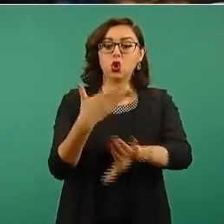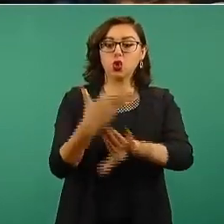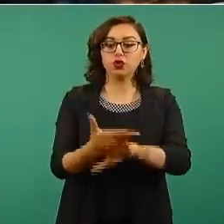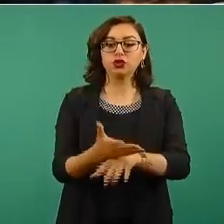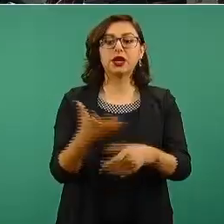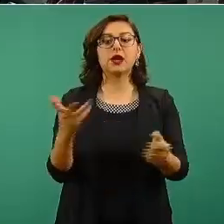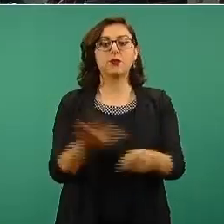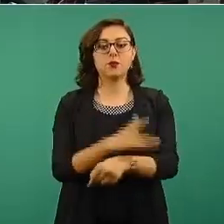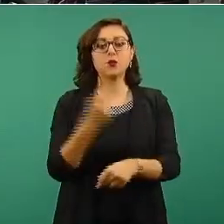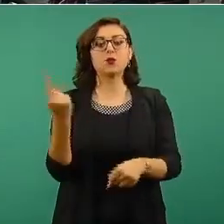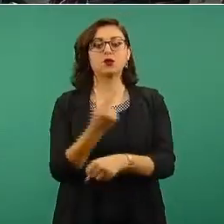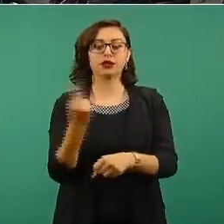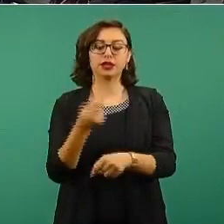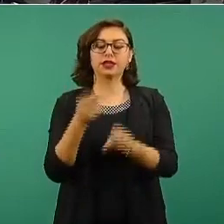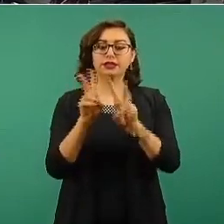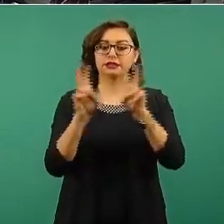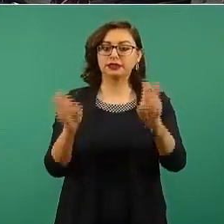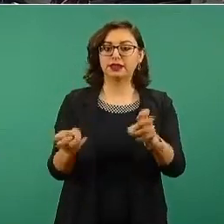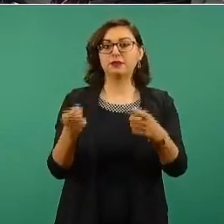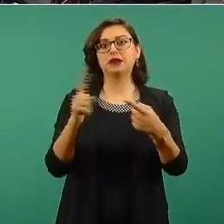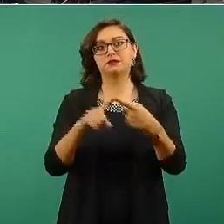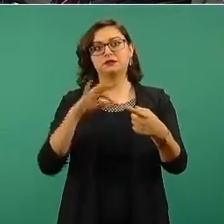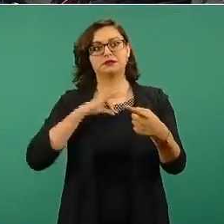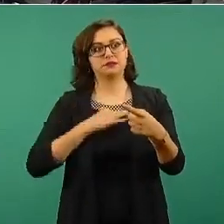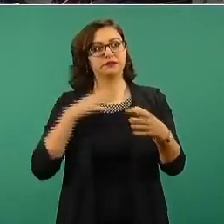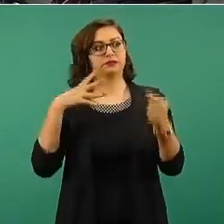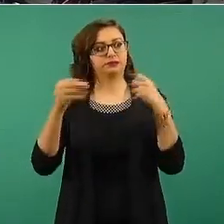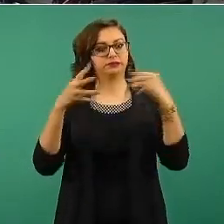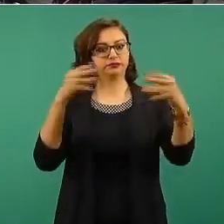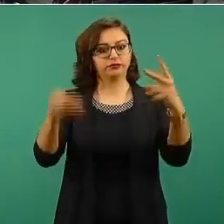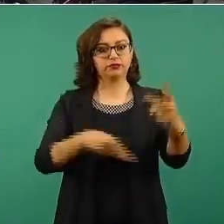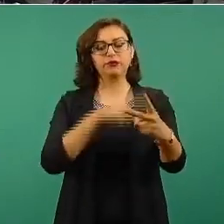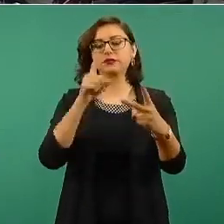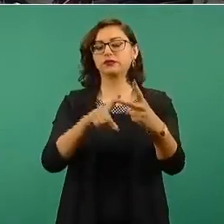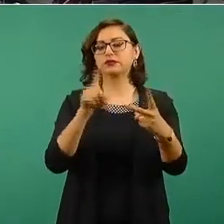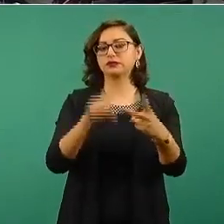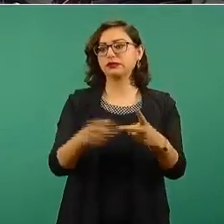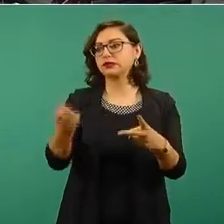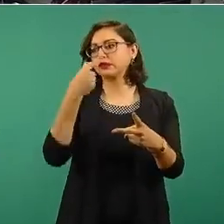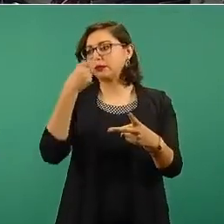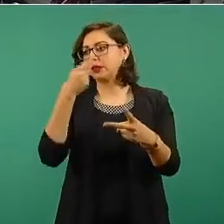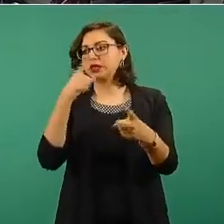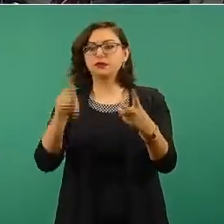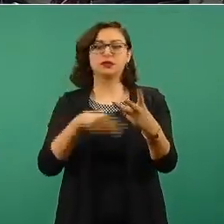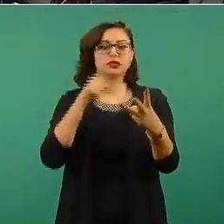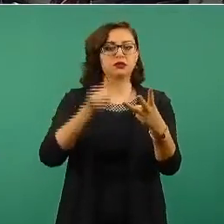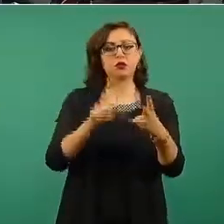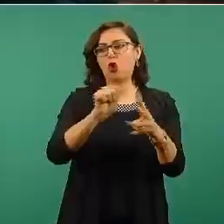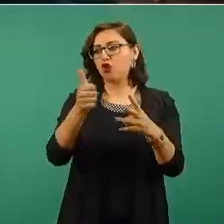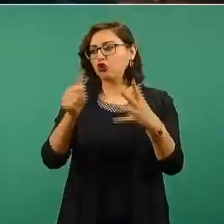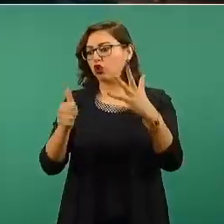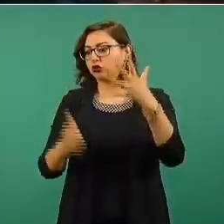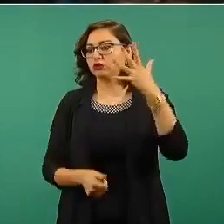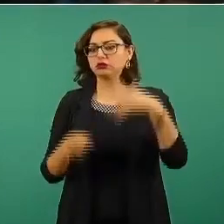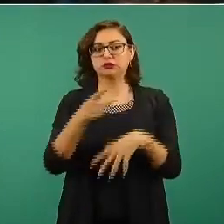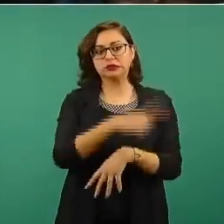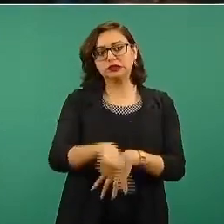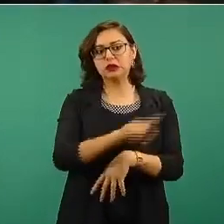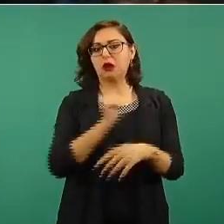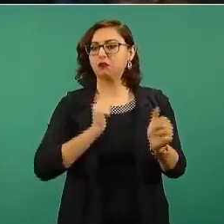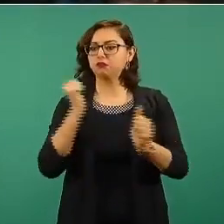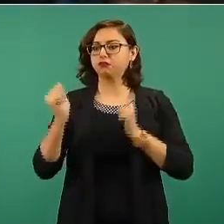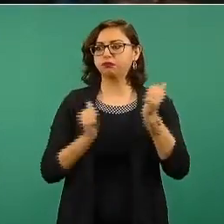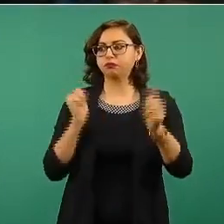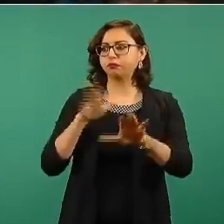los señalamientos que hacen en cuanto al manejo de la pandemia, en cuanto a otro tema de los medicamentos, en cuanto a otro tipo de situaciones? ¿Cómo observa usted que